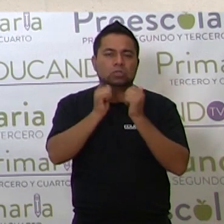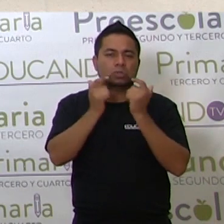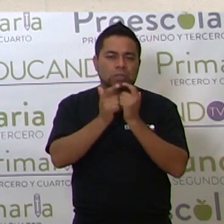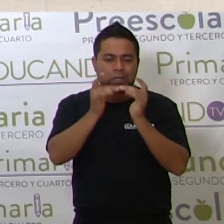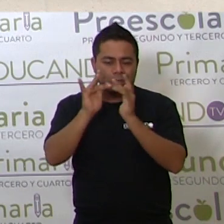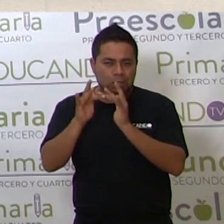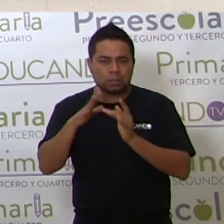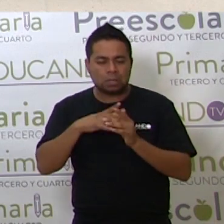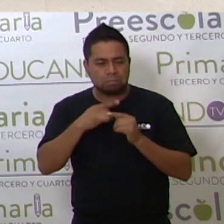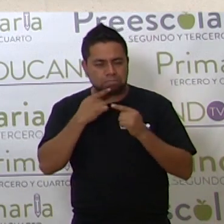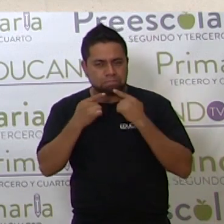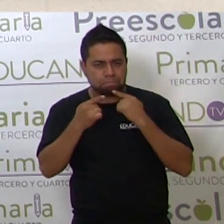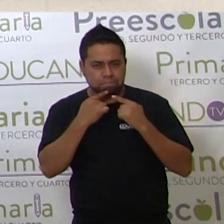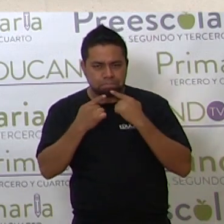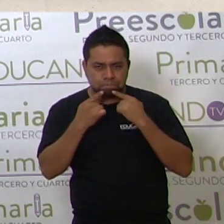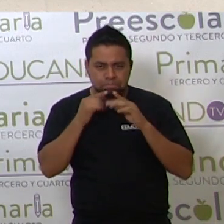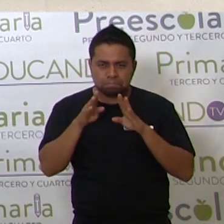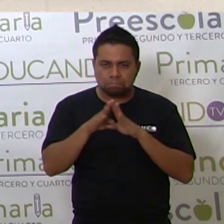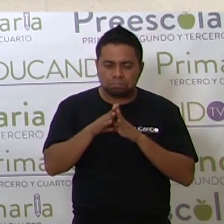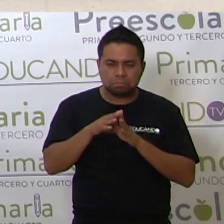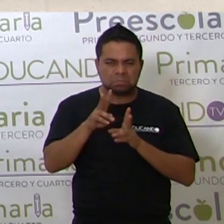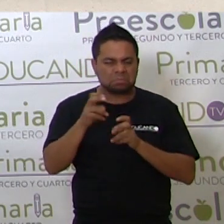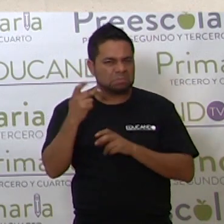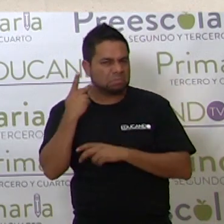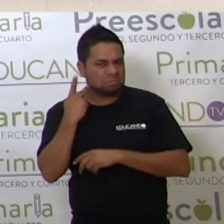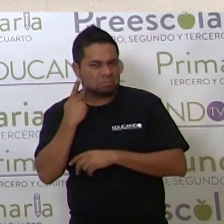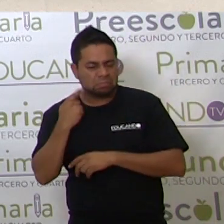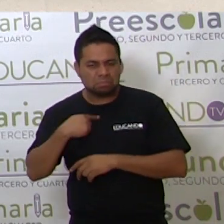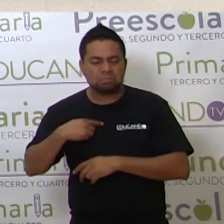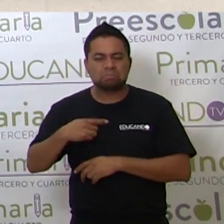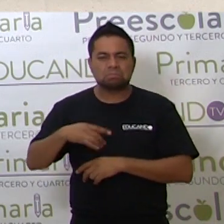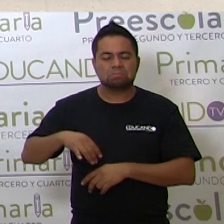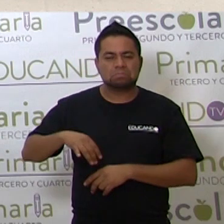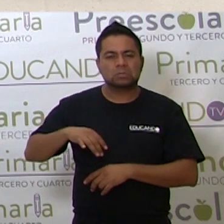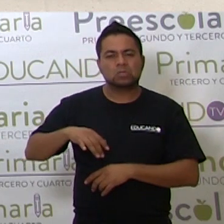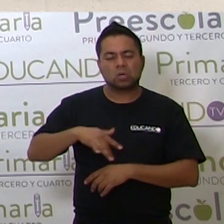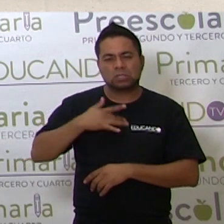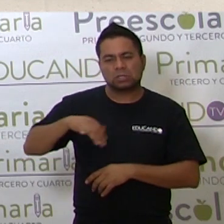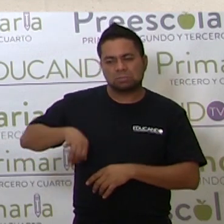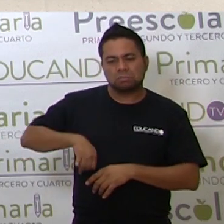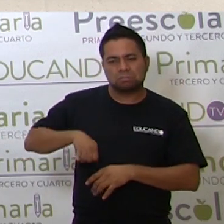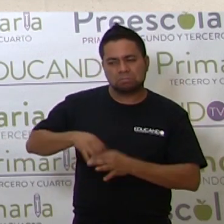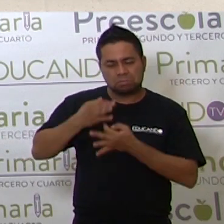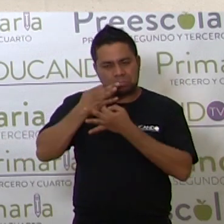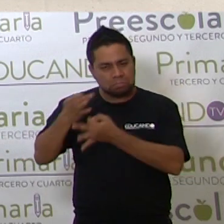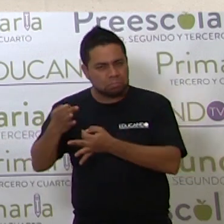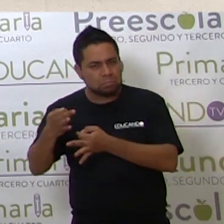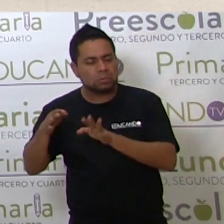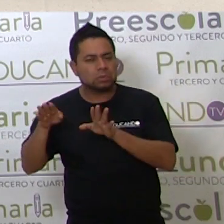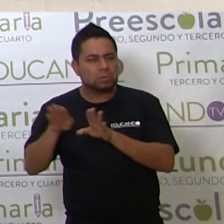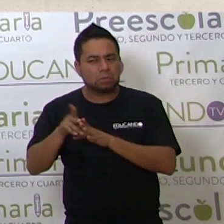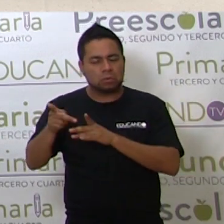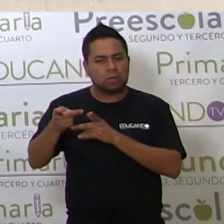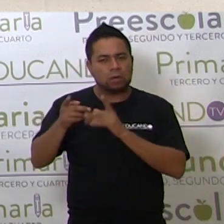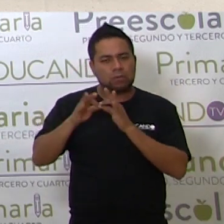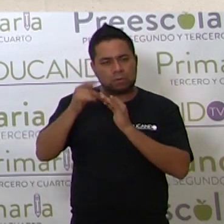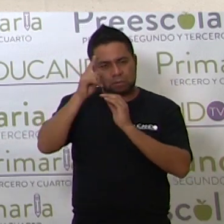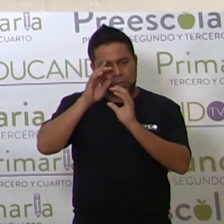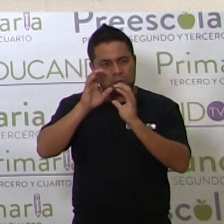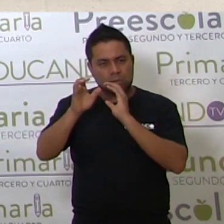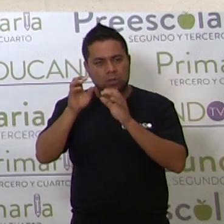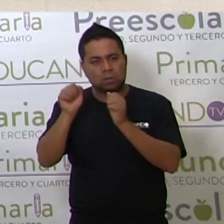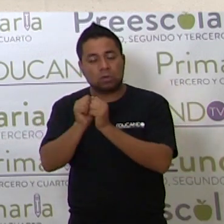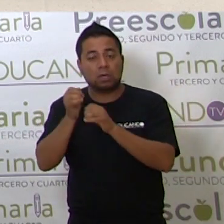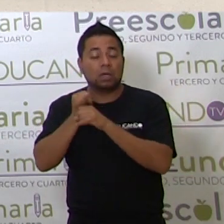manejan un discurso un tanto político y que le llama mucho la atención por la forma en cómo manejan la comunicación y la